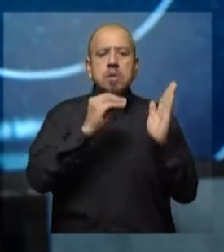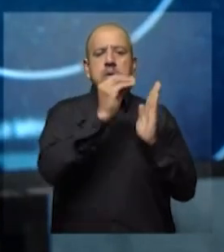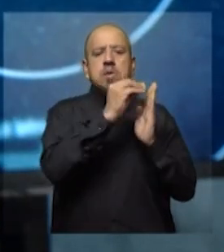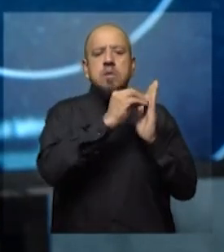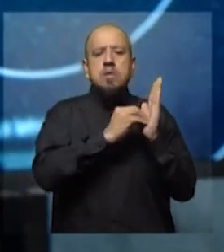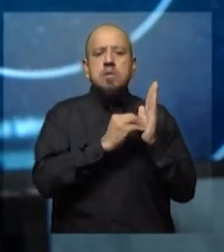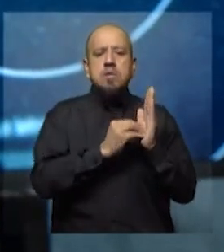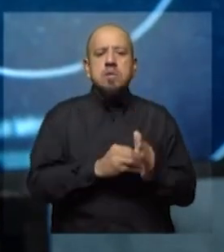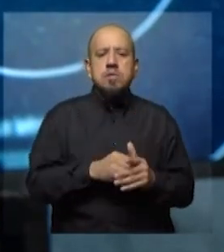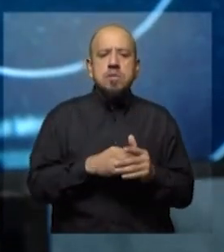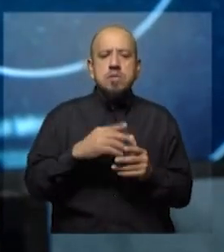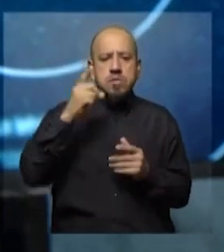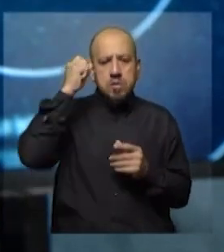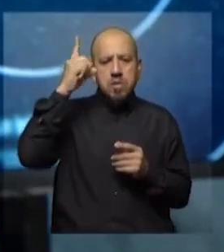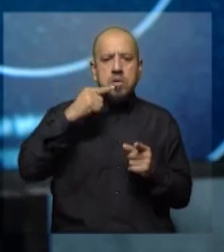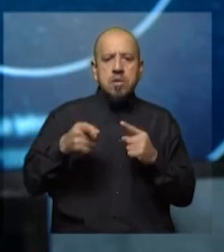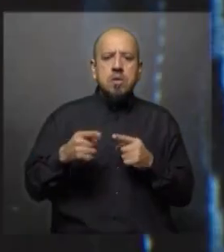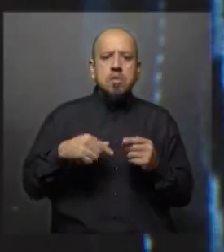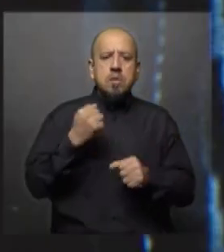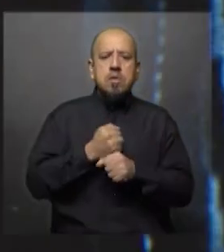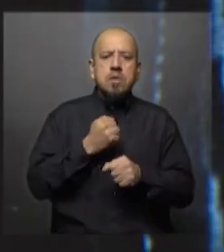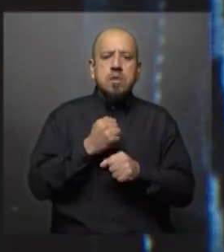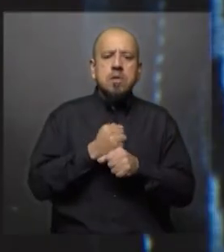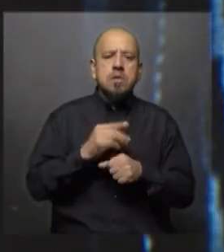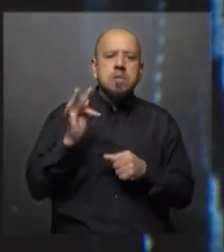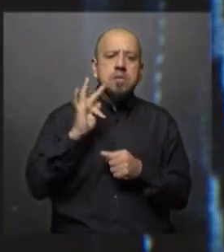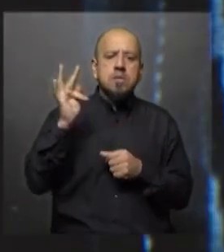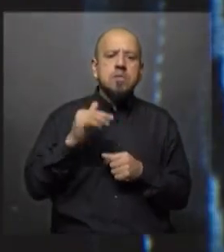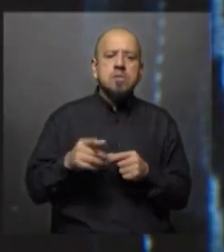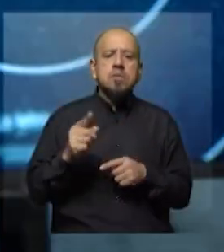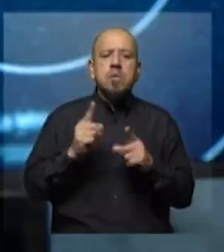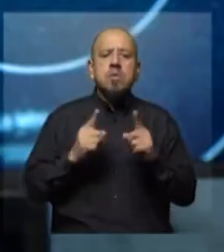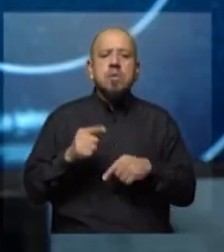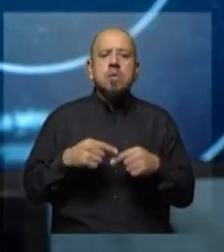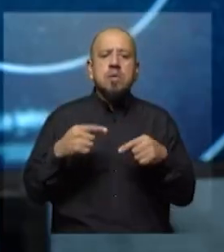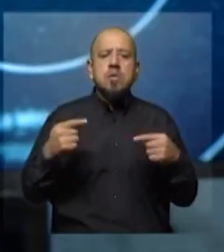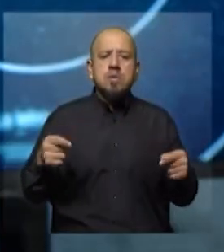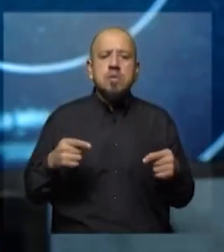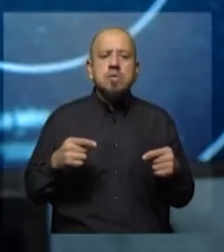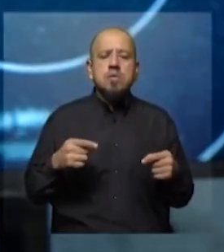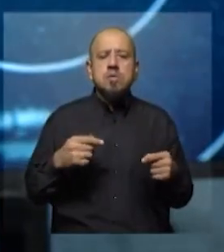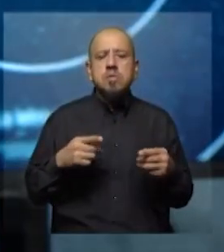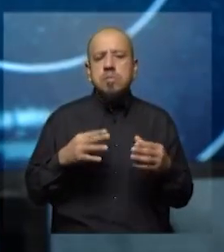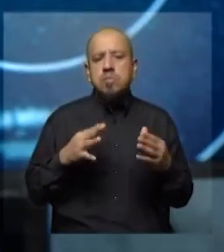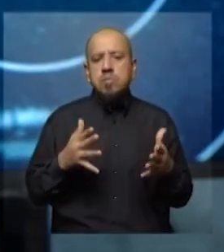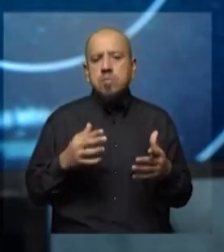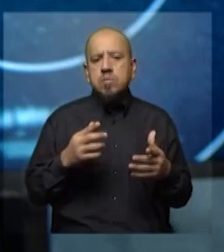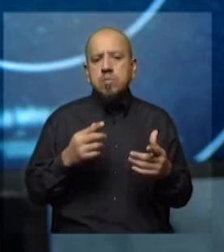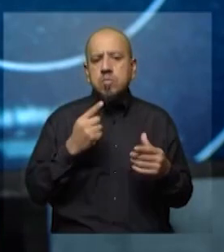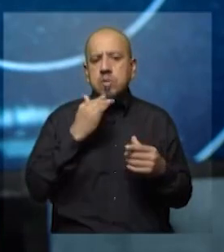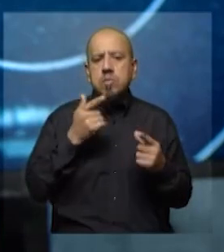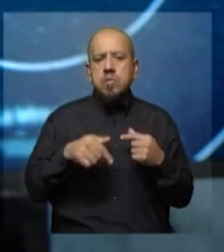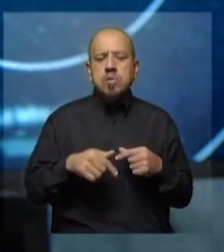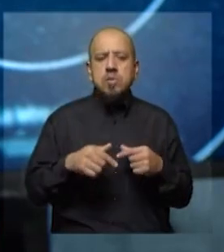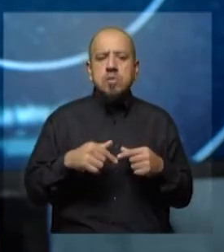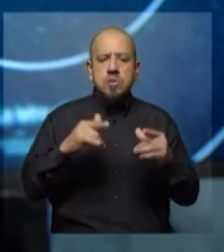principio hablabas de formar la formación para el trabajo No en el futuro para algunas cosas que hemos escuchado en la prensa en el último tiempo por todo este debate que se está